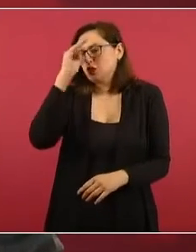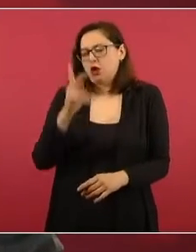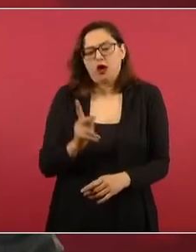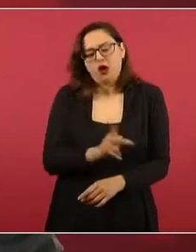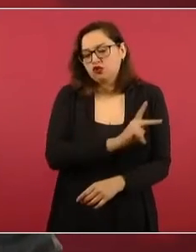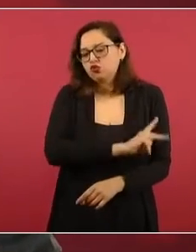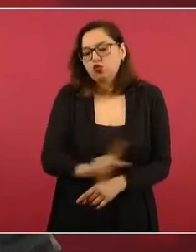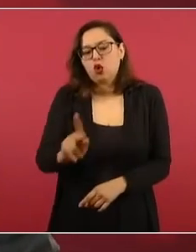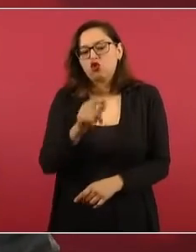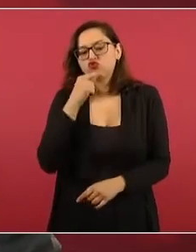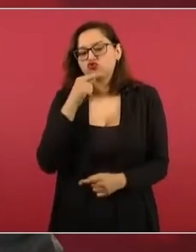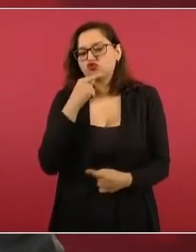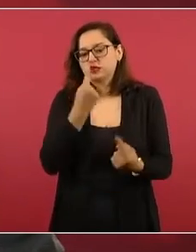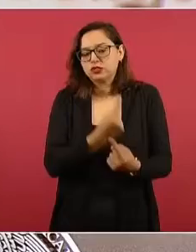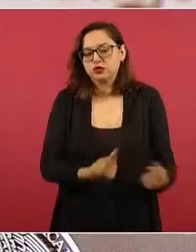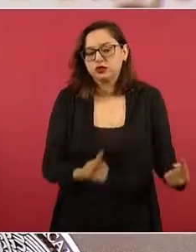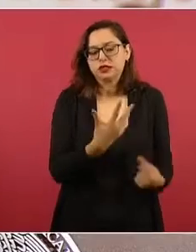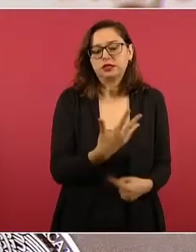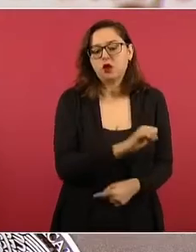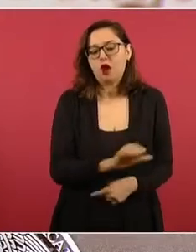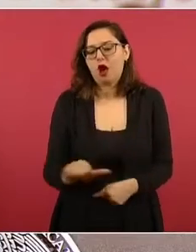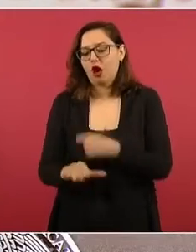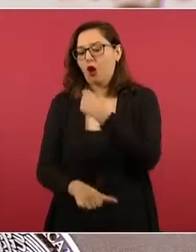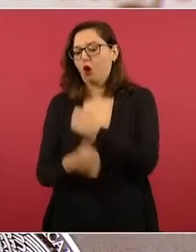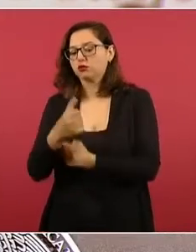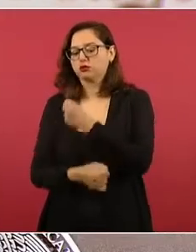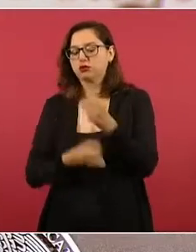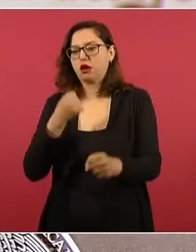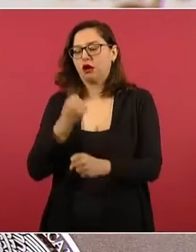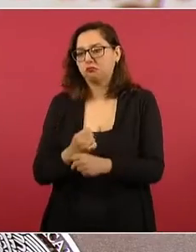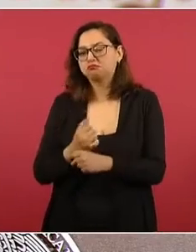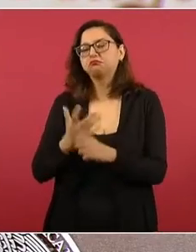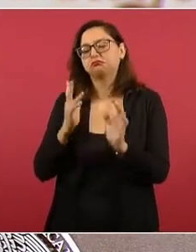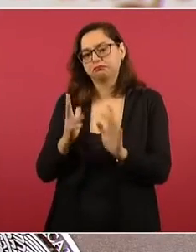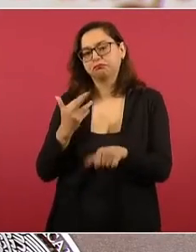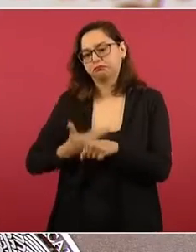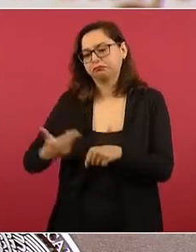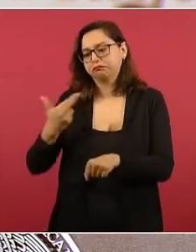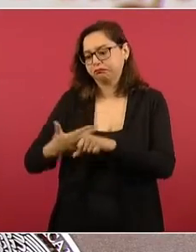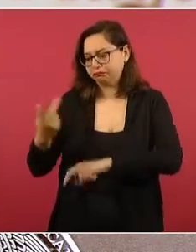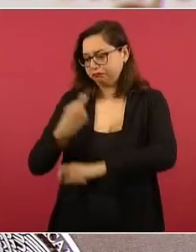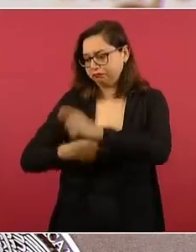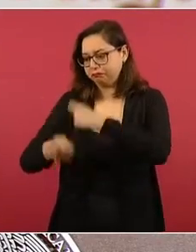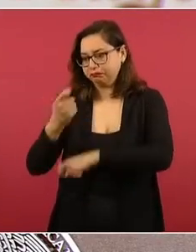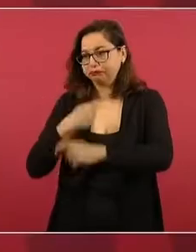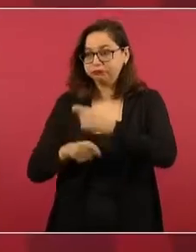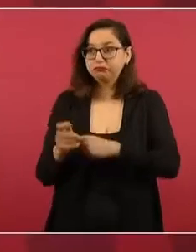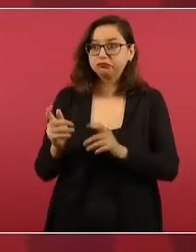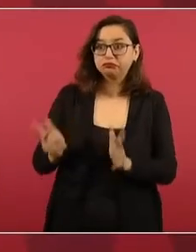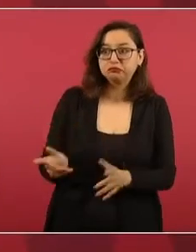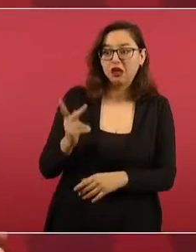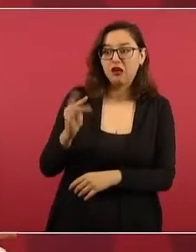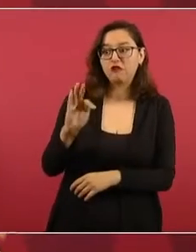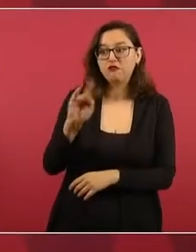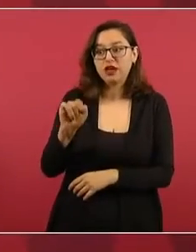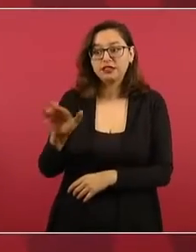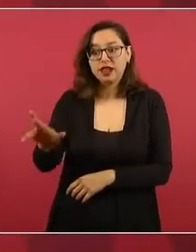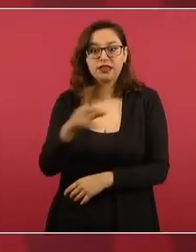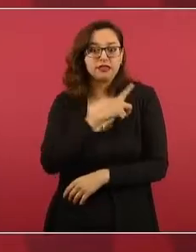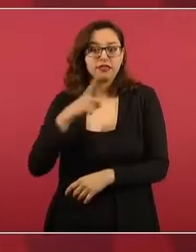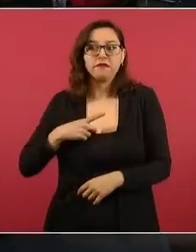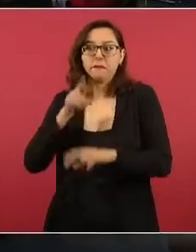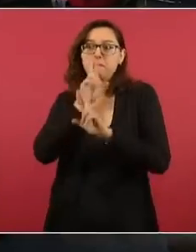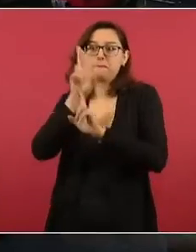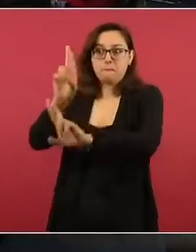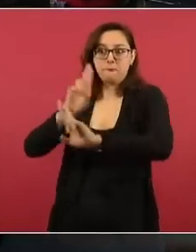la población de 5 a 11 años y estamos en ese proceso. Cuando haya ya una resolución, lo